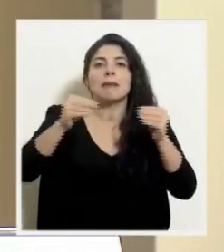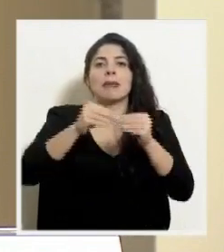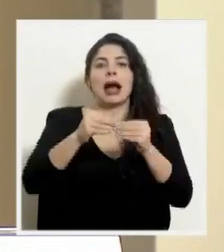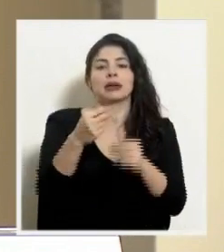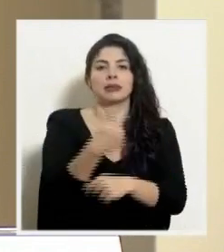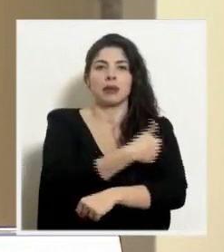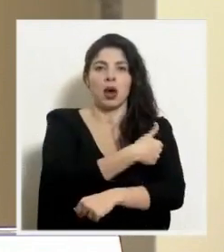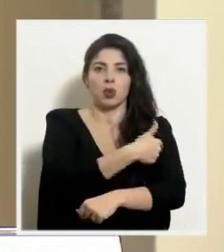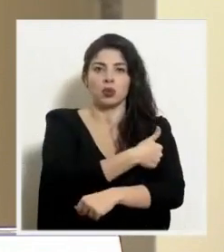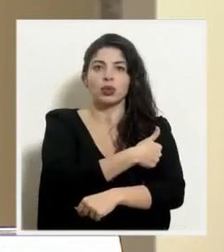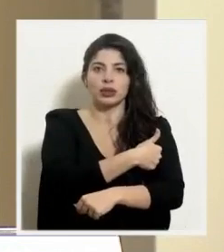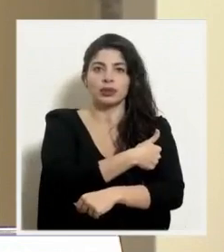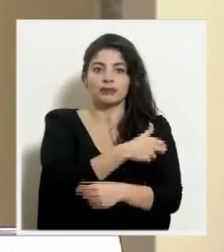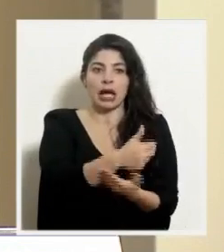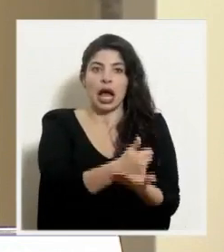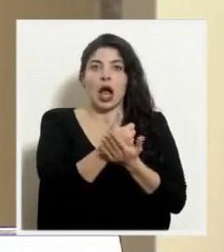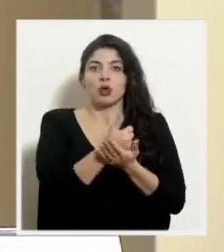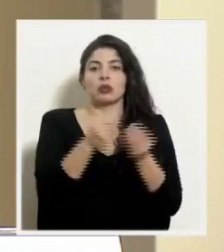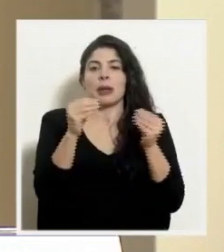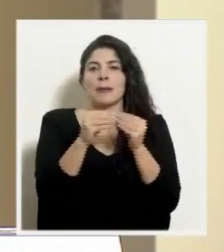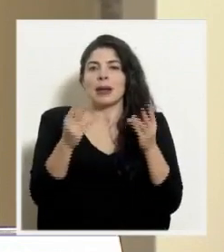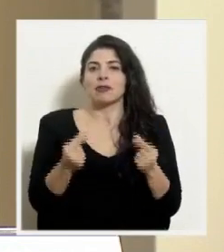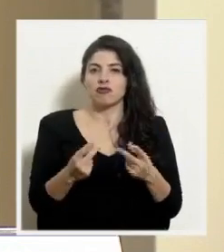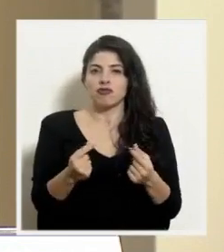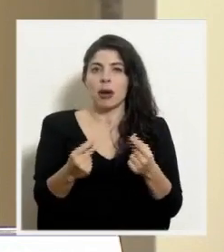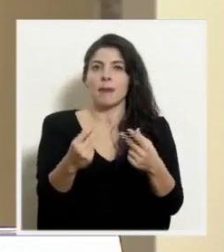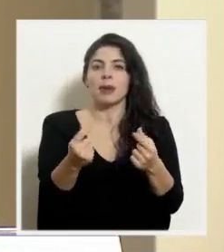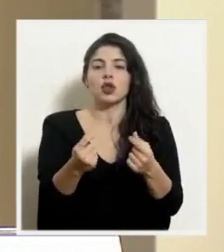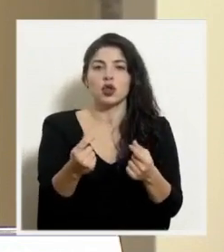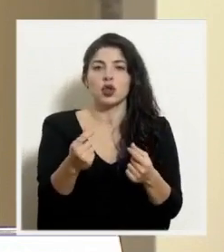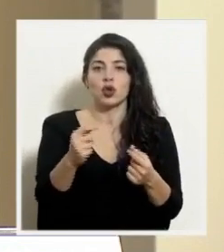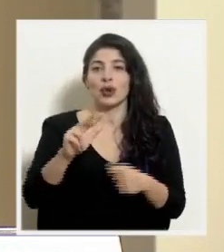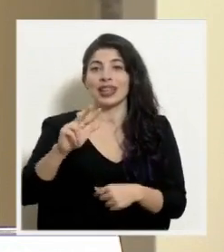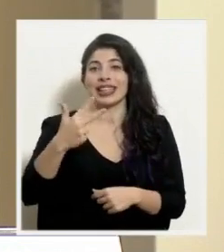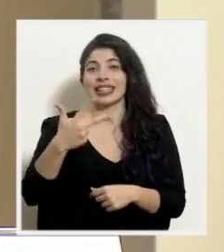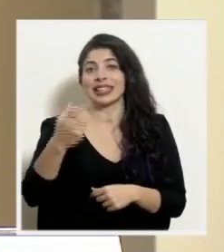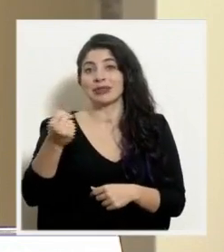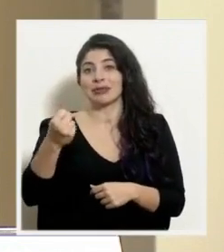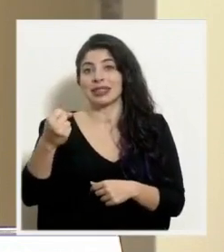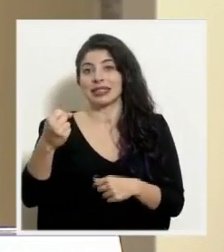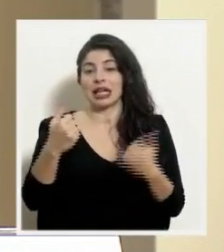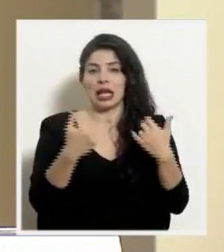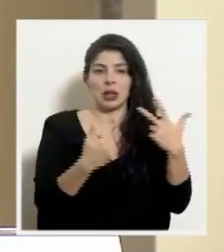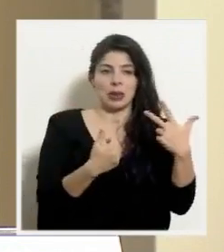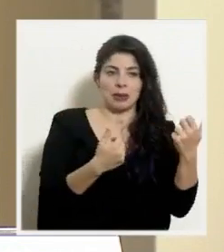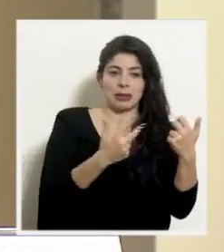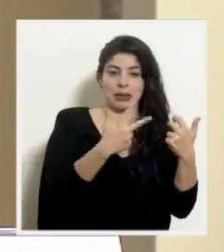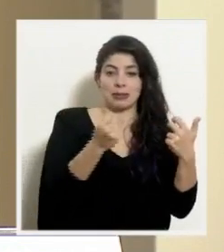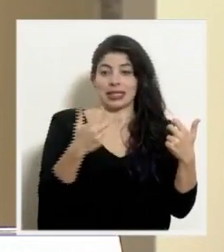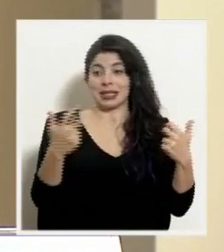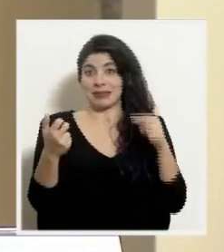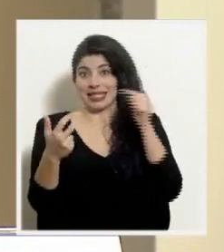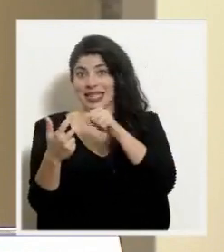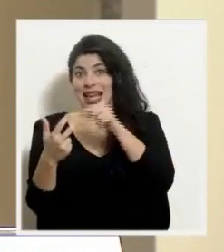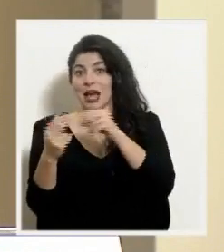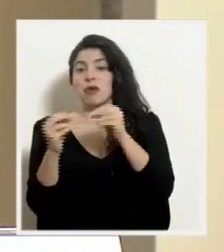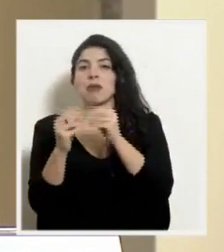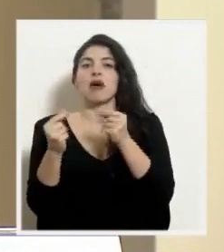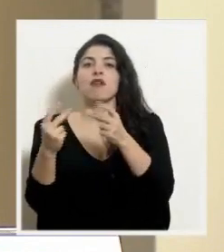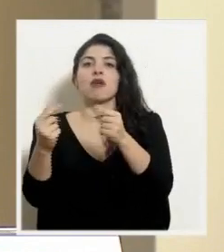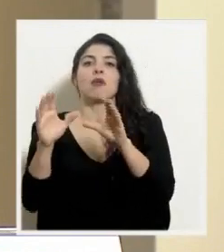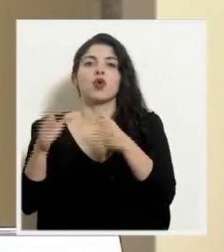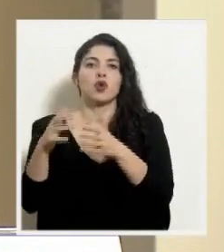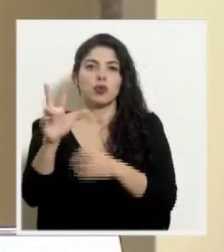nos permita acelerar durante el tercer trimestre la vacunación del grupo 3.